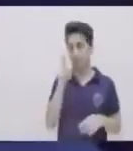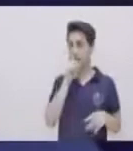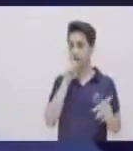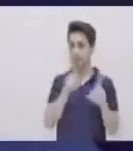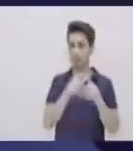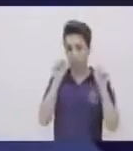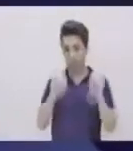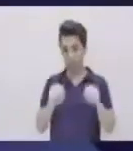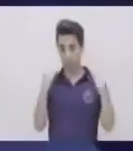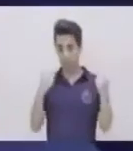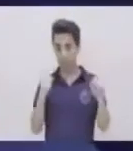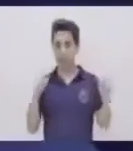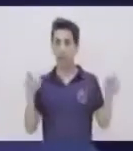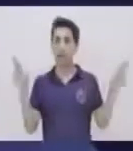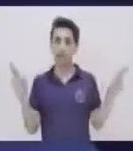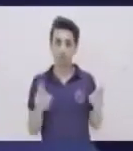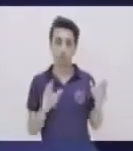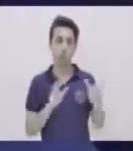su resumen.